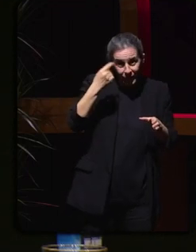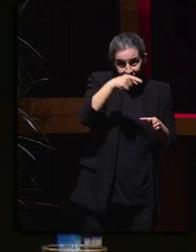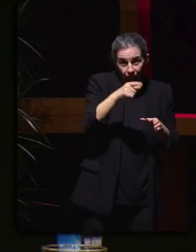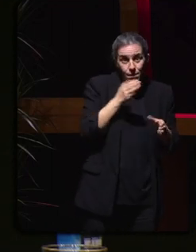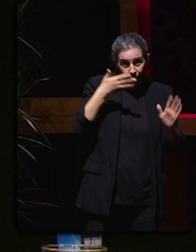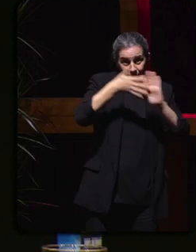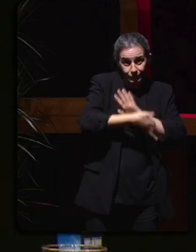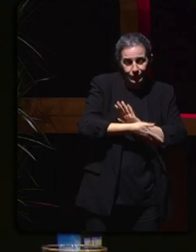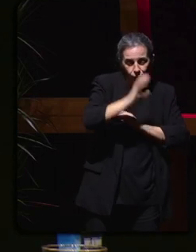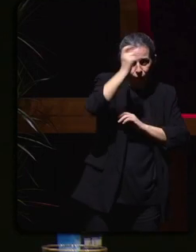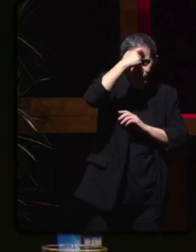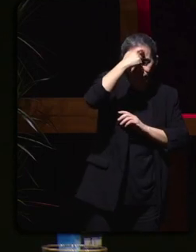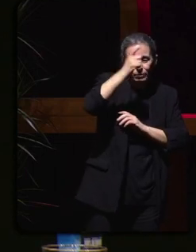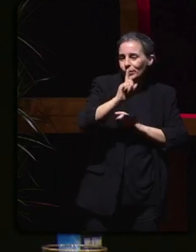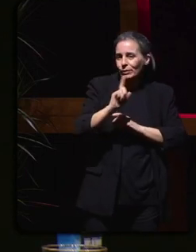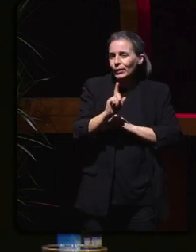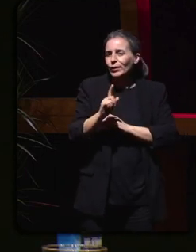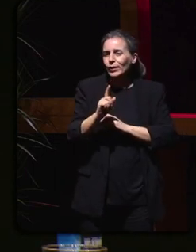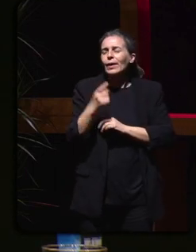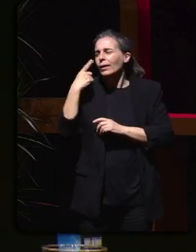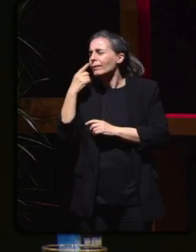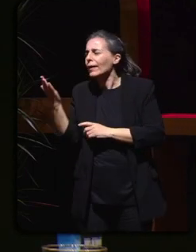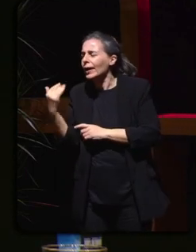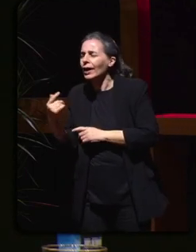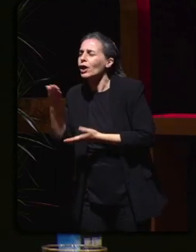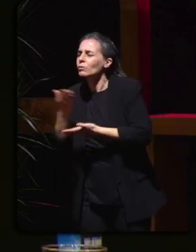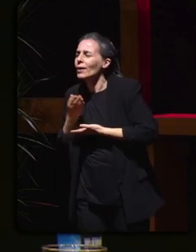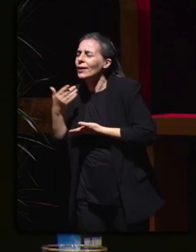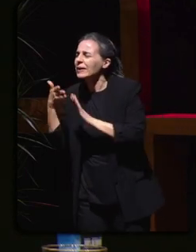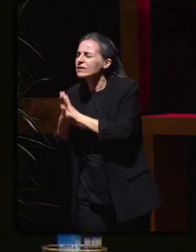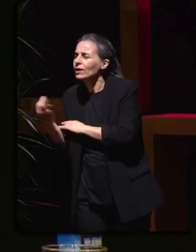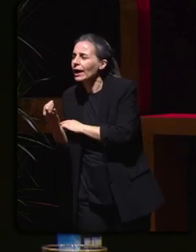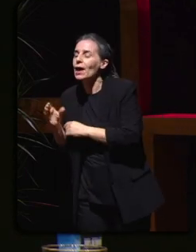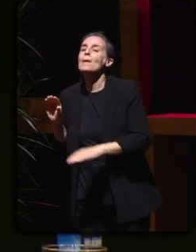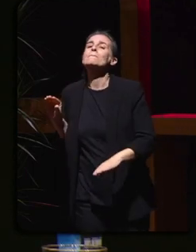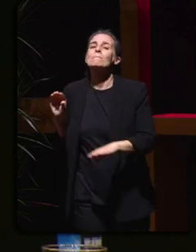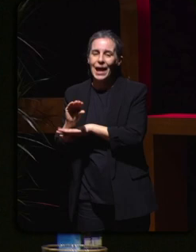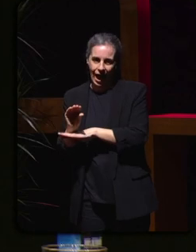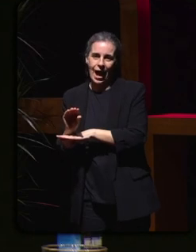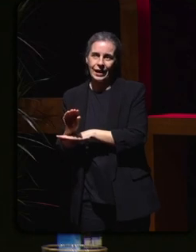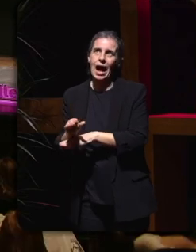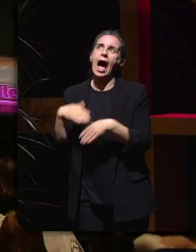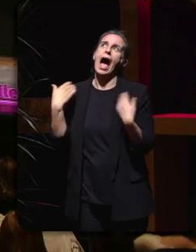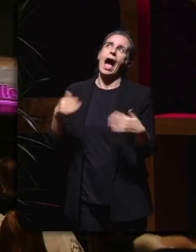entonces me he vuelto y he dicho becaria Mira casi